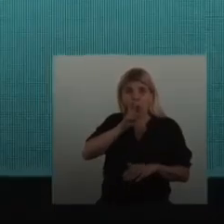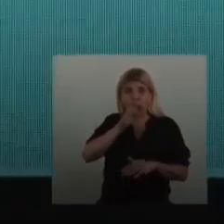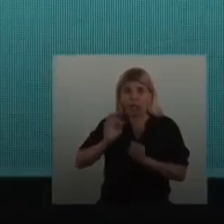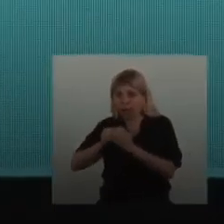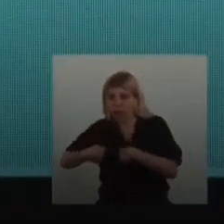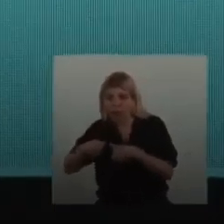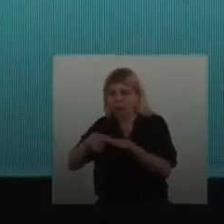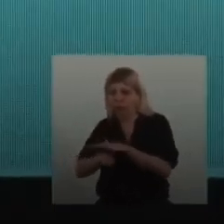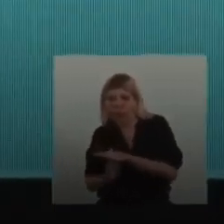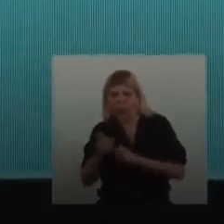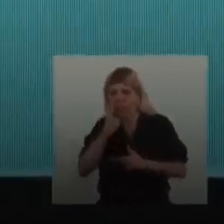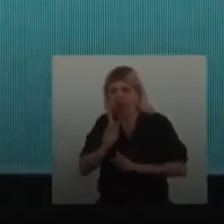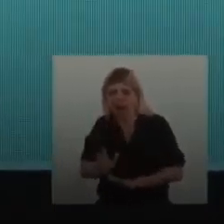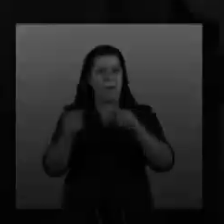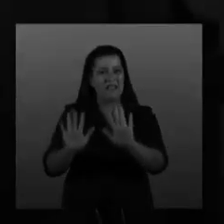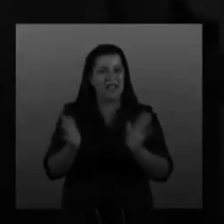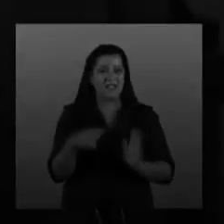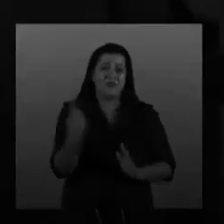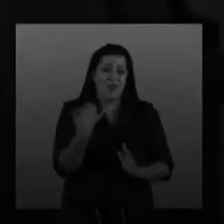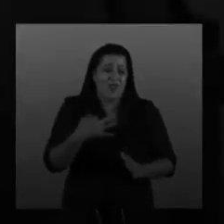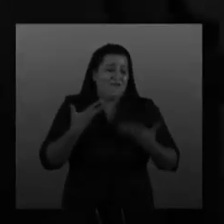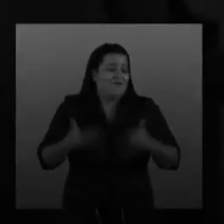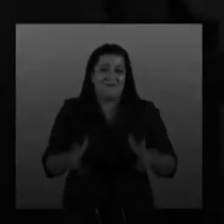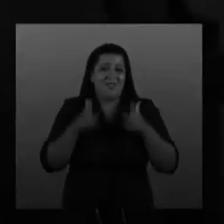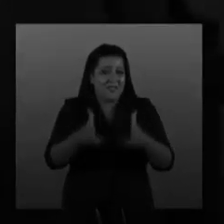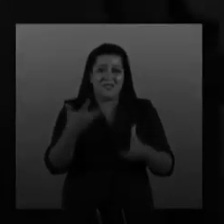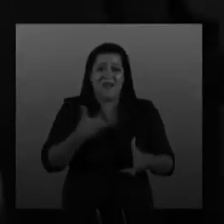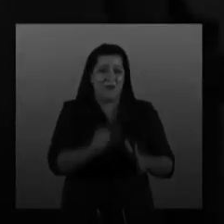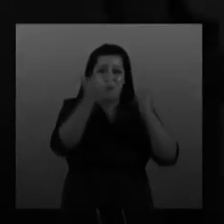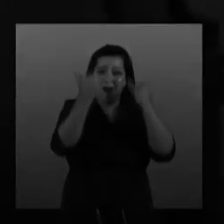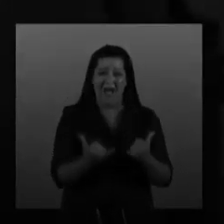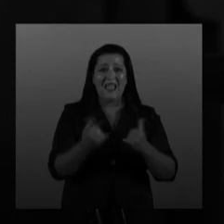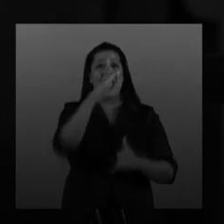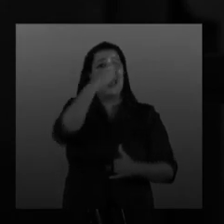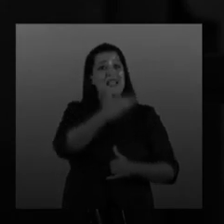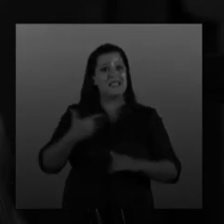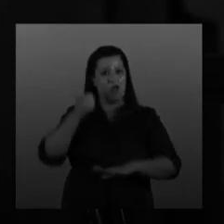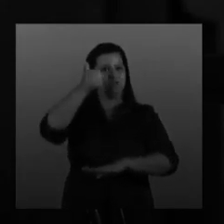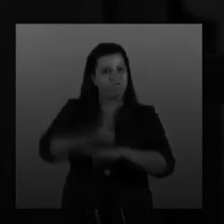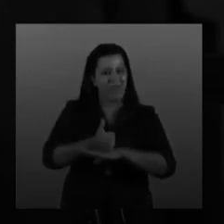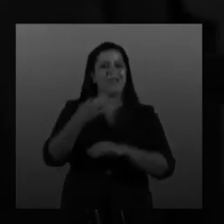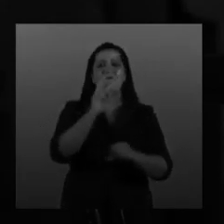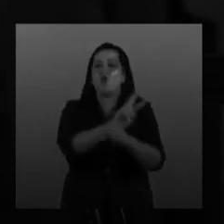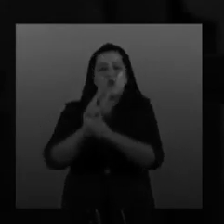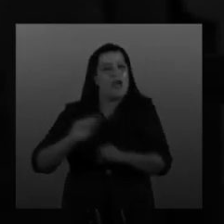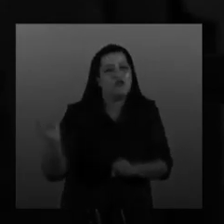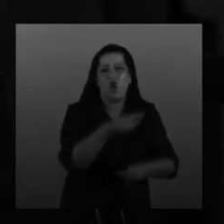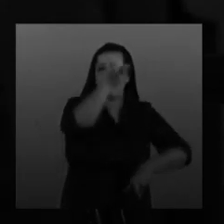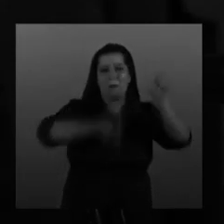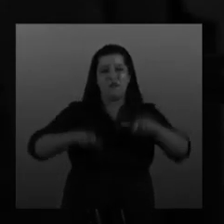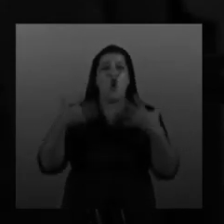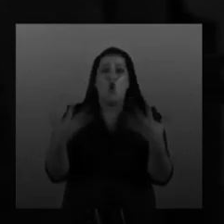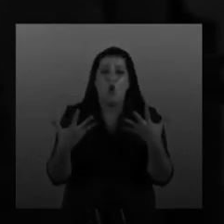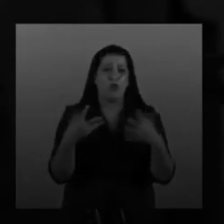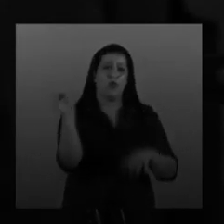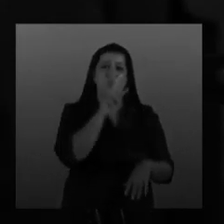los riesgos que la clandestinidad conlleva. Un Estado presente debe proteger a los ciudadanos en general y obviamente a